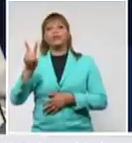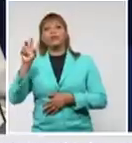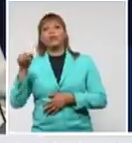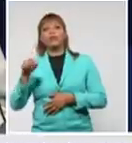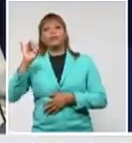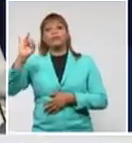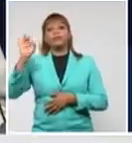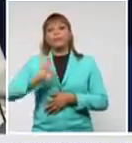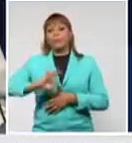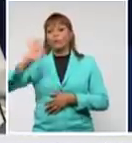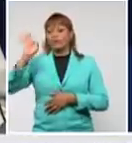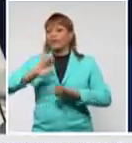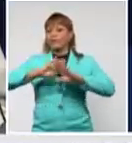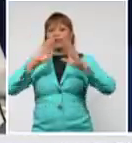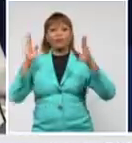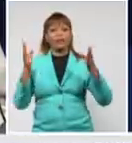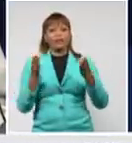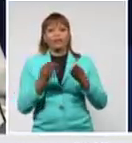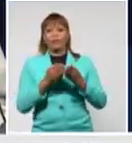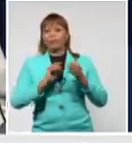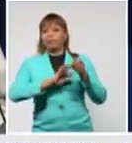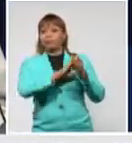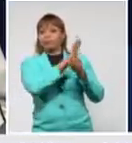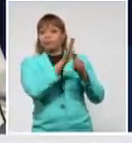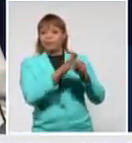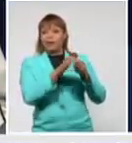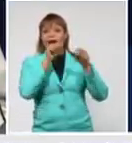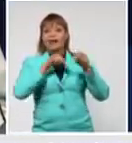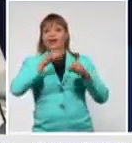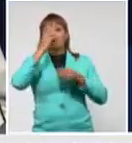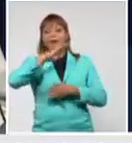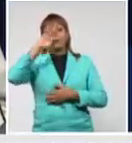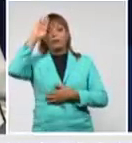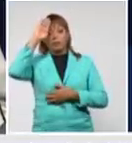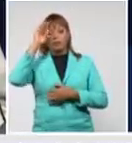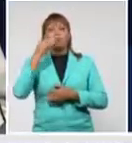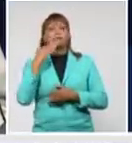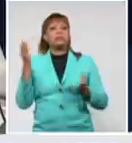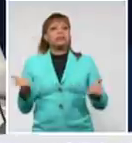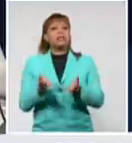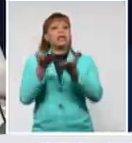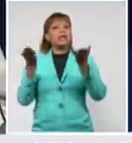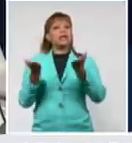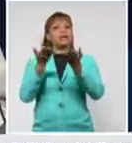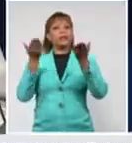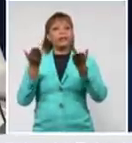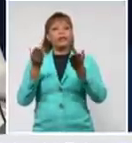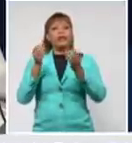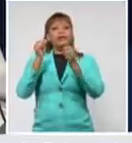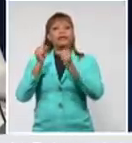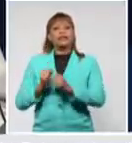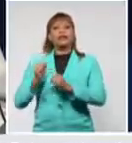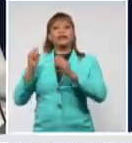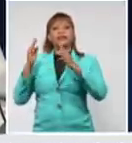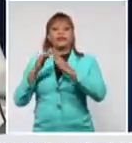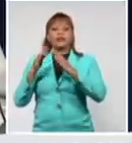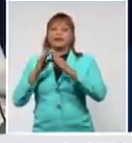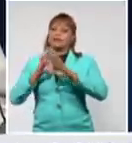92,7% de todos los que han tenido la pandemia en nuestro país, que se han recuperado, se encuentran en sus viviendas.